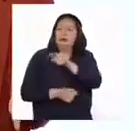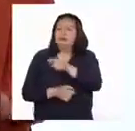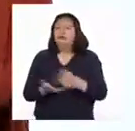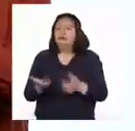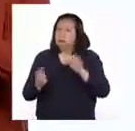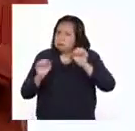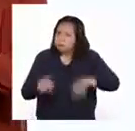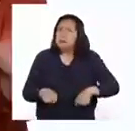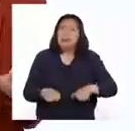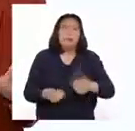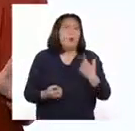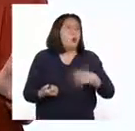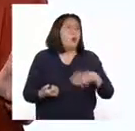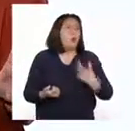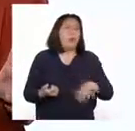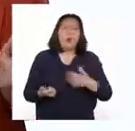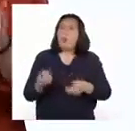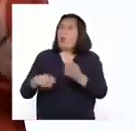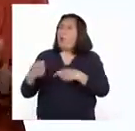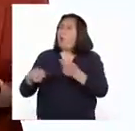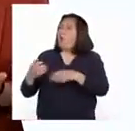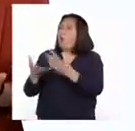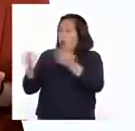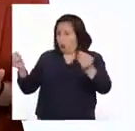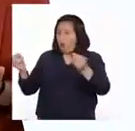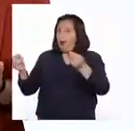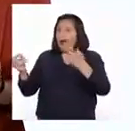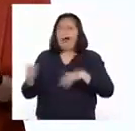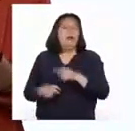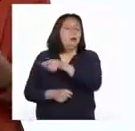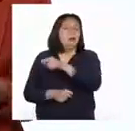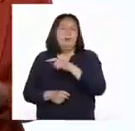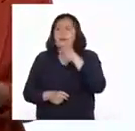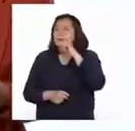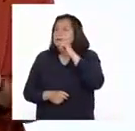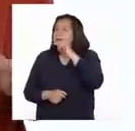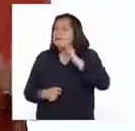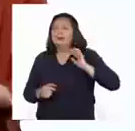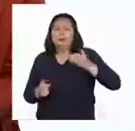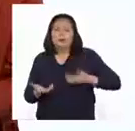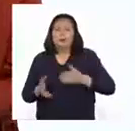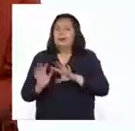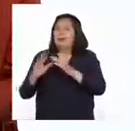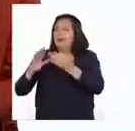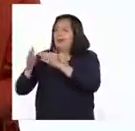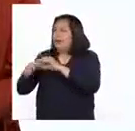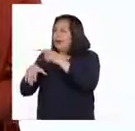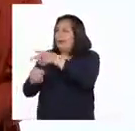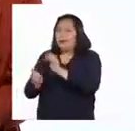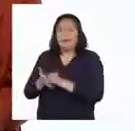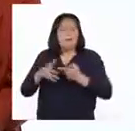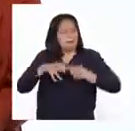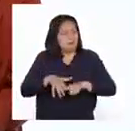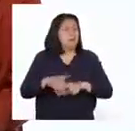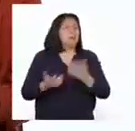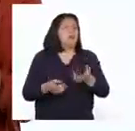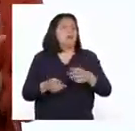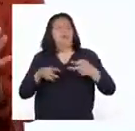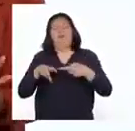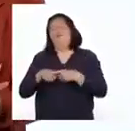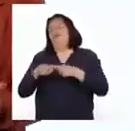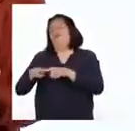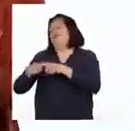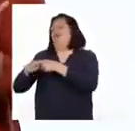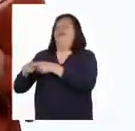estos chullos fueron muy exitosos. Las señoras de la comunidad y sus familias se organizaron para comenzar con la producción de los